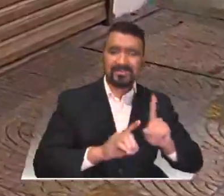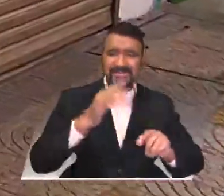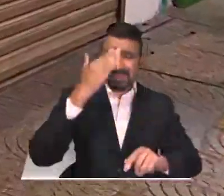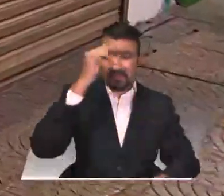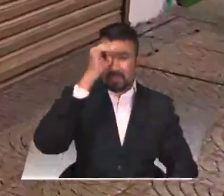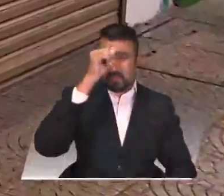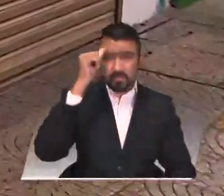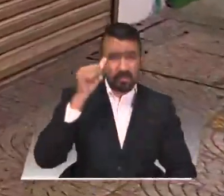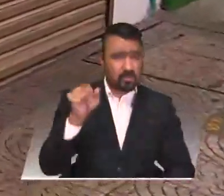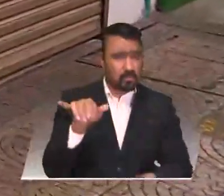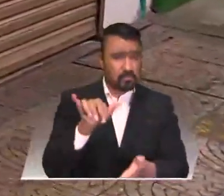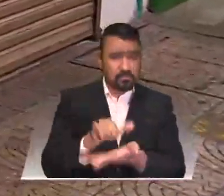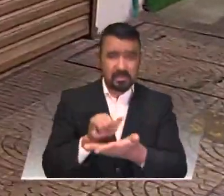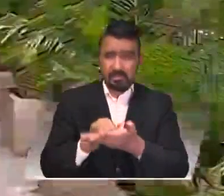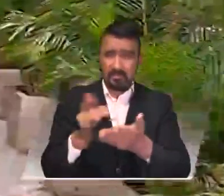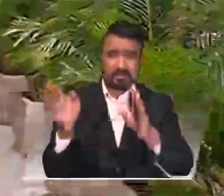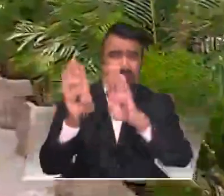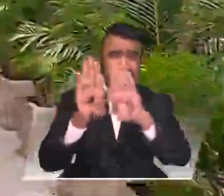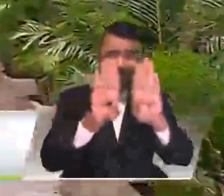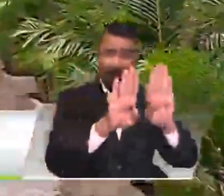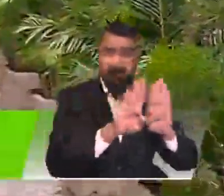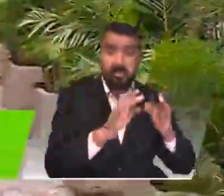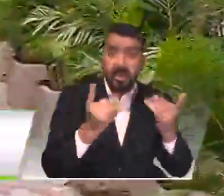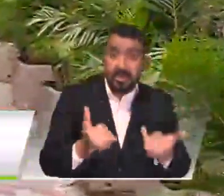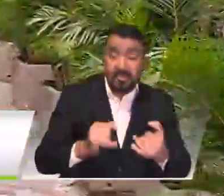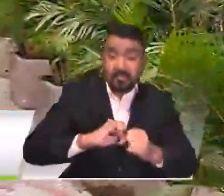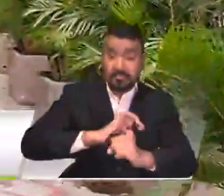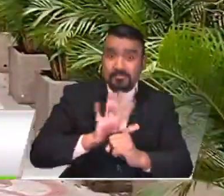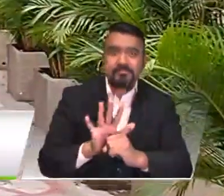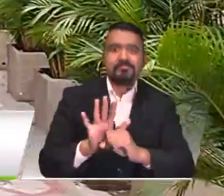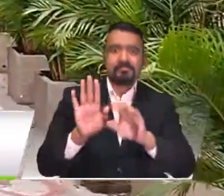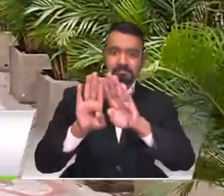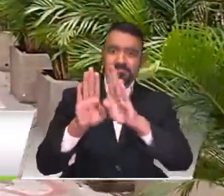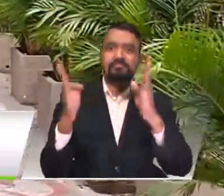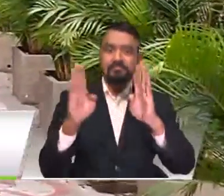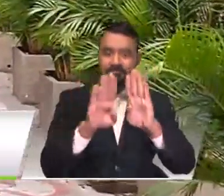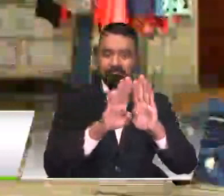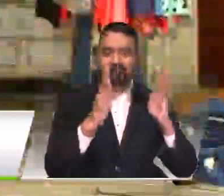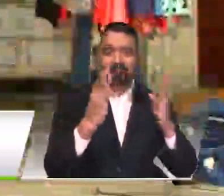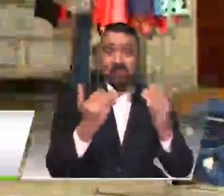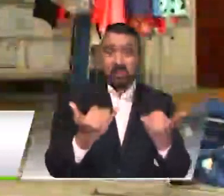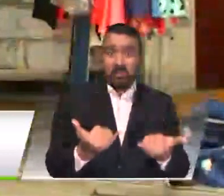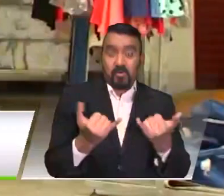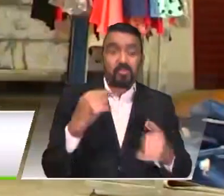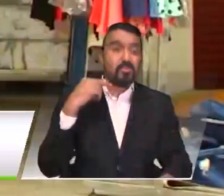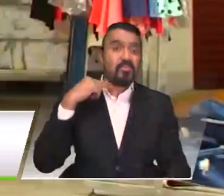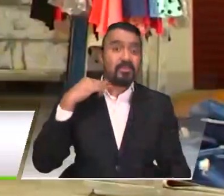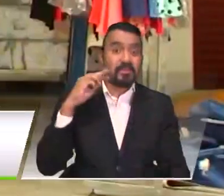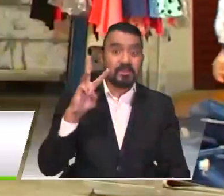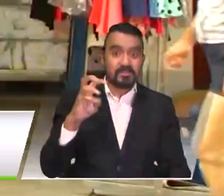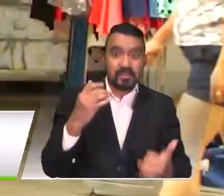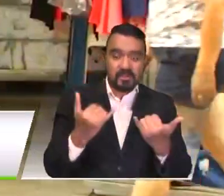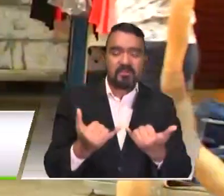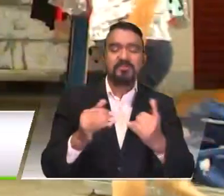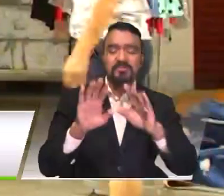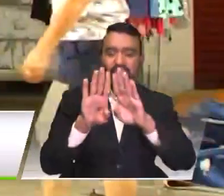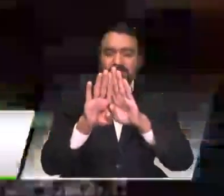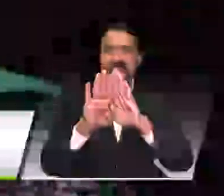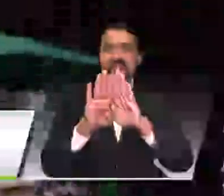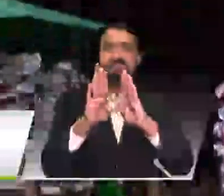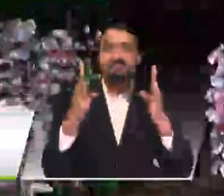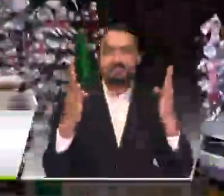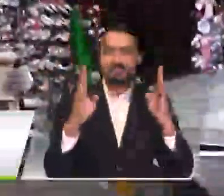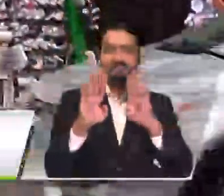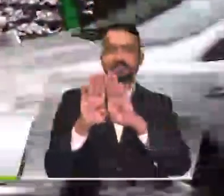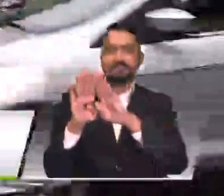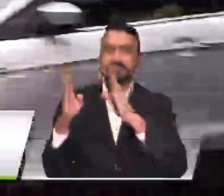nadie abre sus negocios, pero la pandemia lo cambió todo y este 8 de noviembre decidieron abrir sus puertas para tratar de